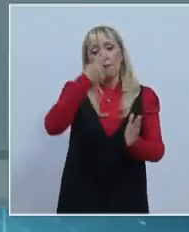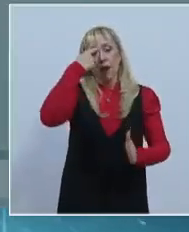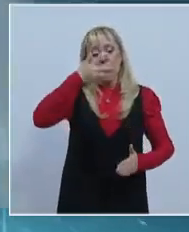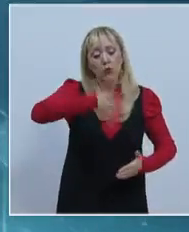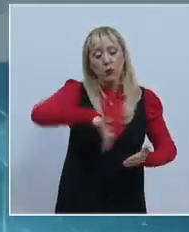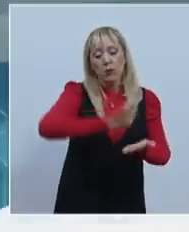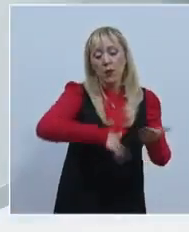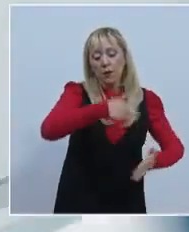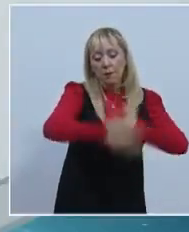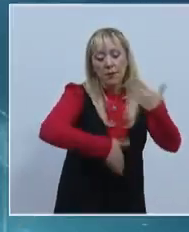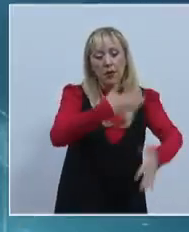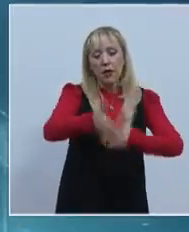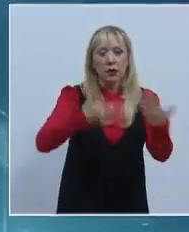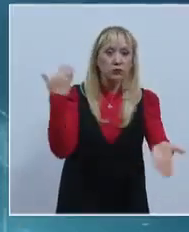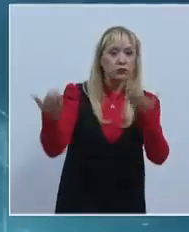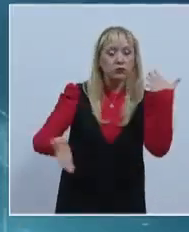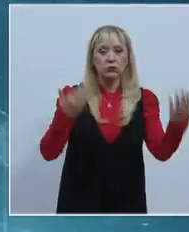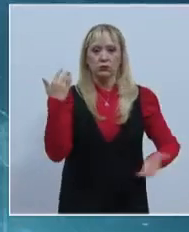documentos.